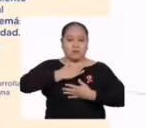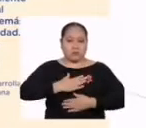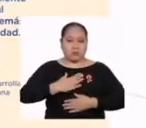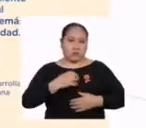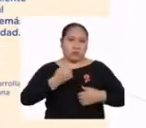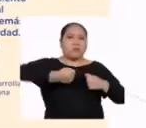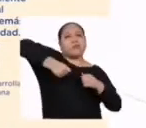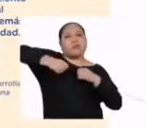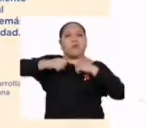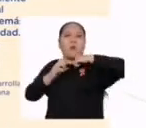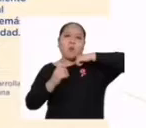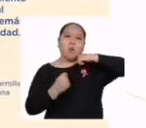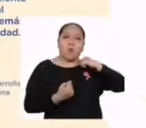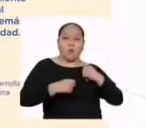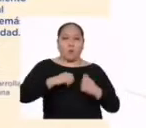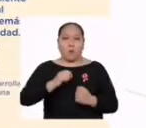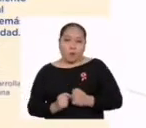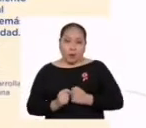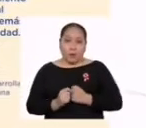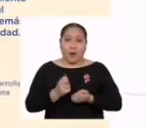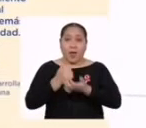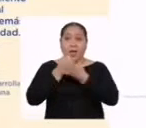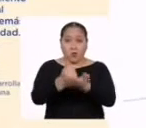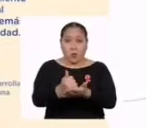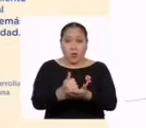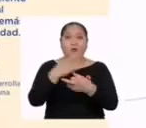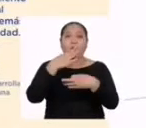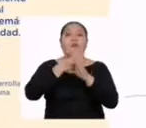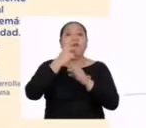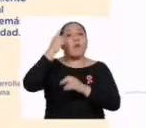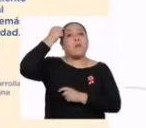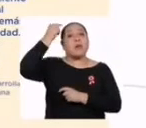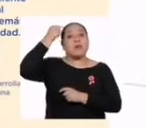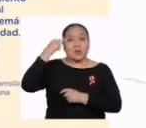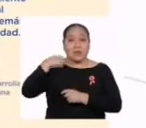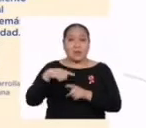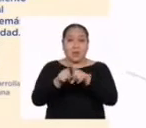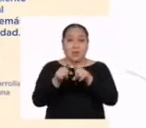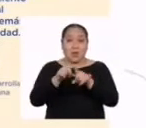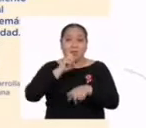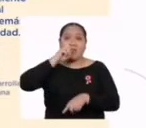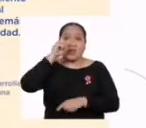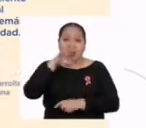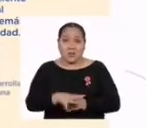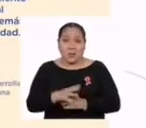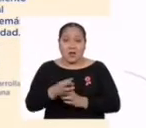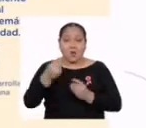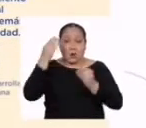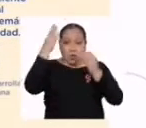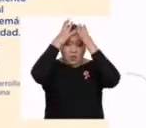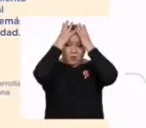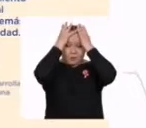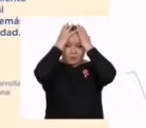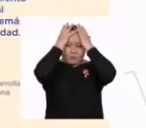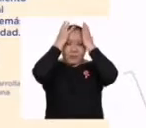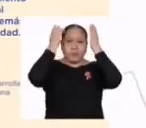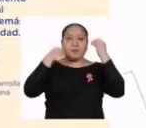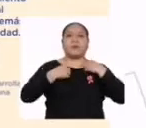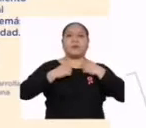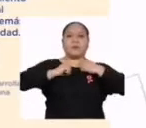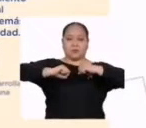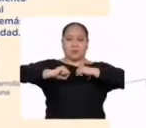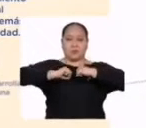de movimiento para potenciar la facultad de pensar. Sostiene además que, cuando el cerebro es estimulado por un